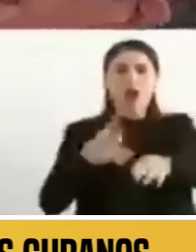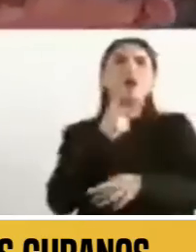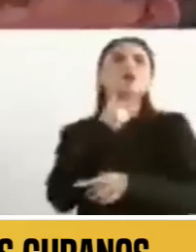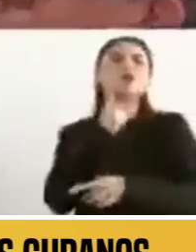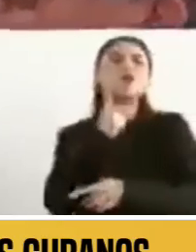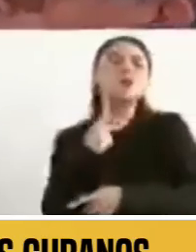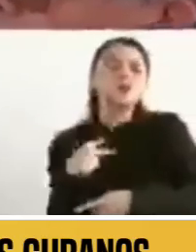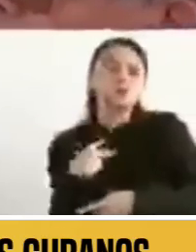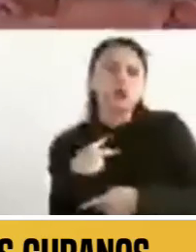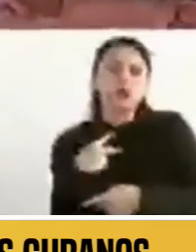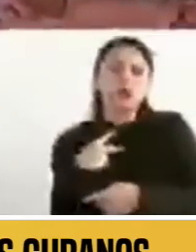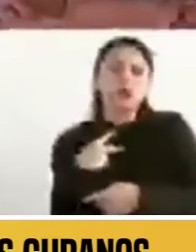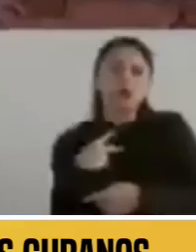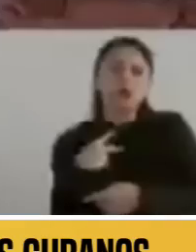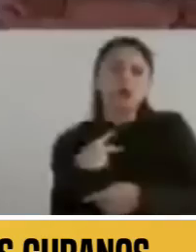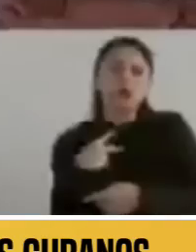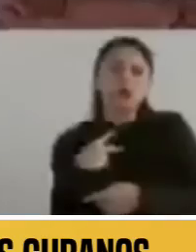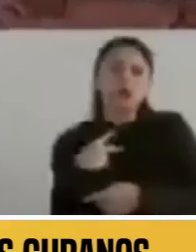que consumimos.